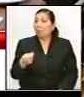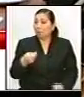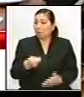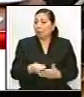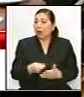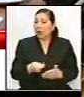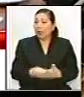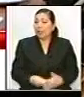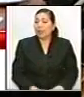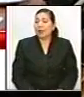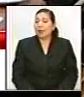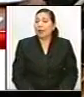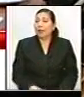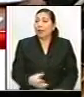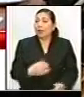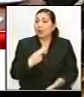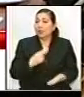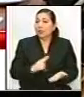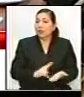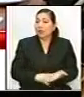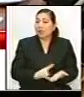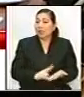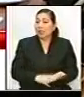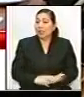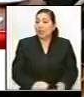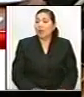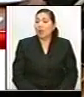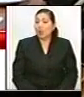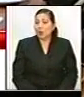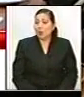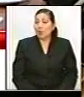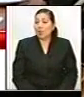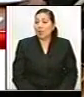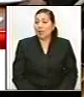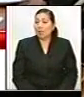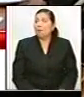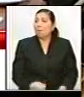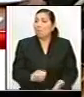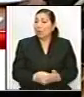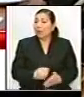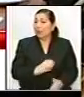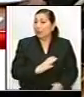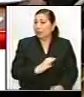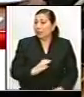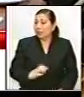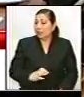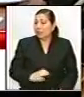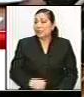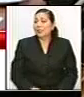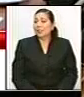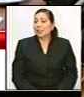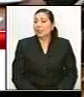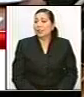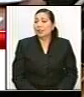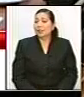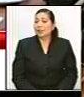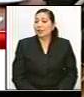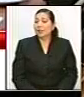gente. Es salud. Aquí están los doctores, no me dejo mentir. Son pagados por el Estado, ¿sí o no?